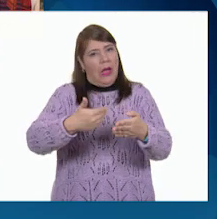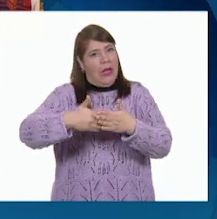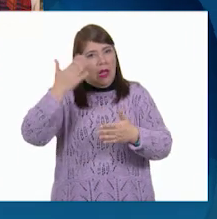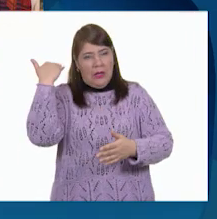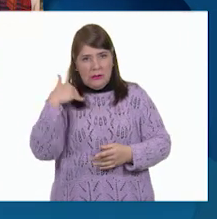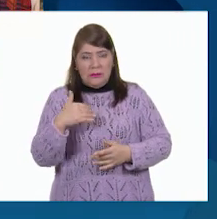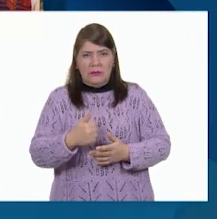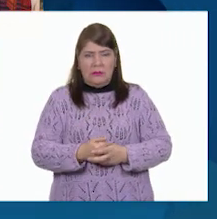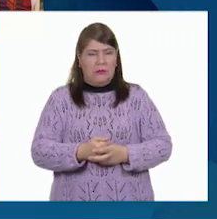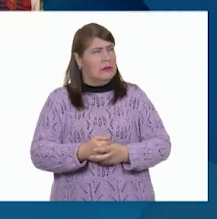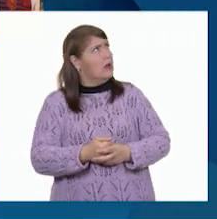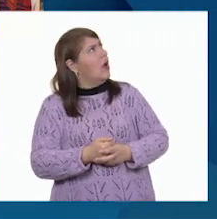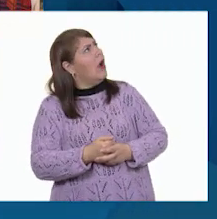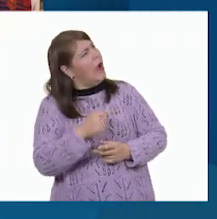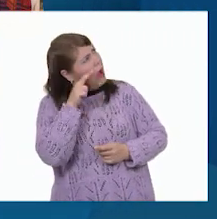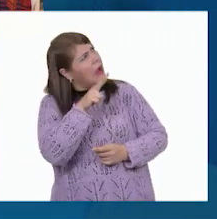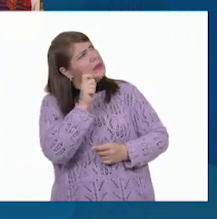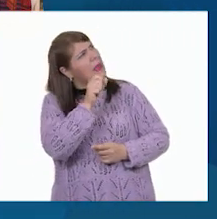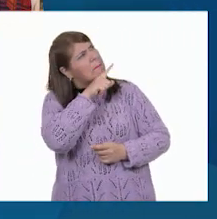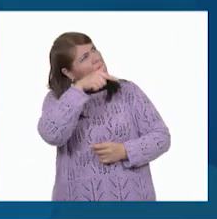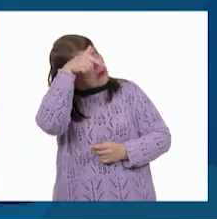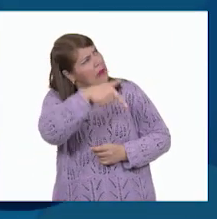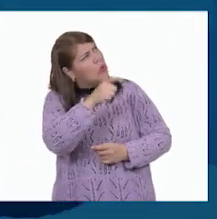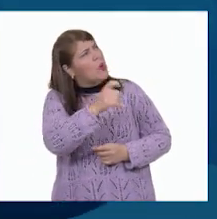Y ahí también se ve un policía.